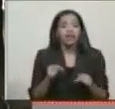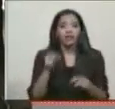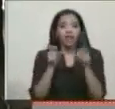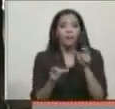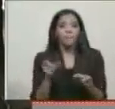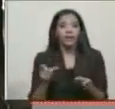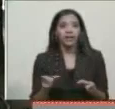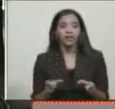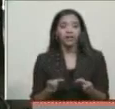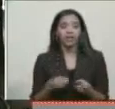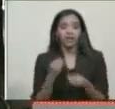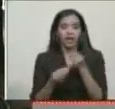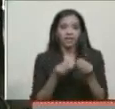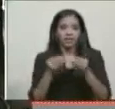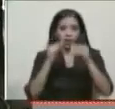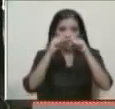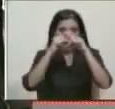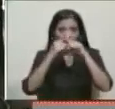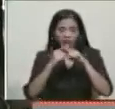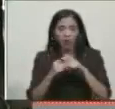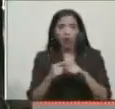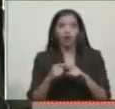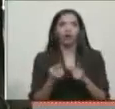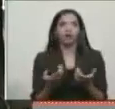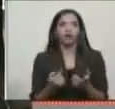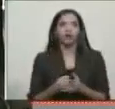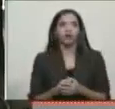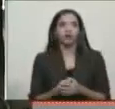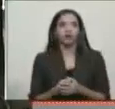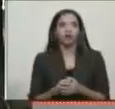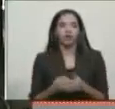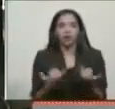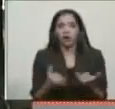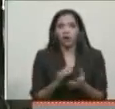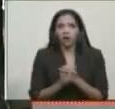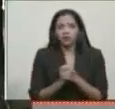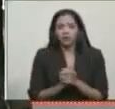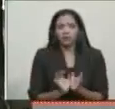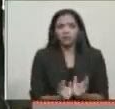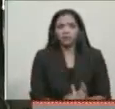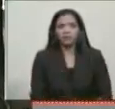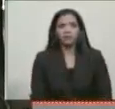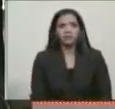haciendo cálculos, ¿ves? Hoy a un amigo mío que es alcalde,